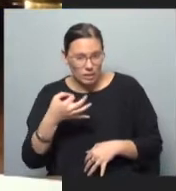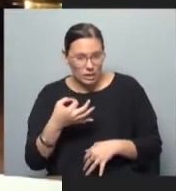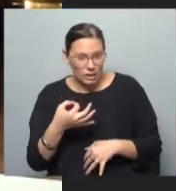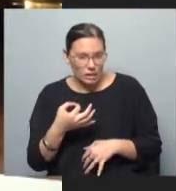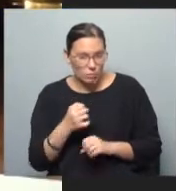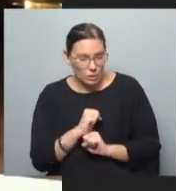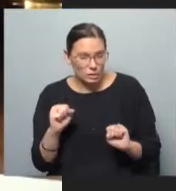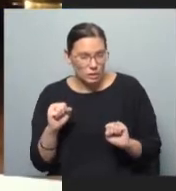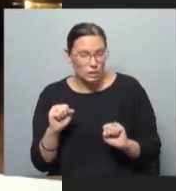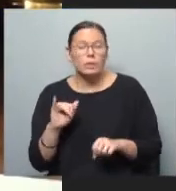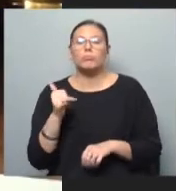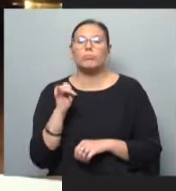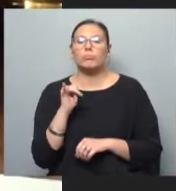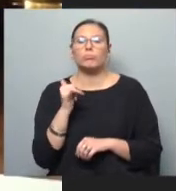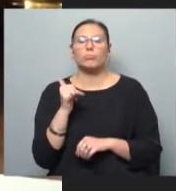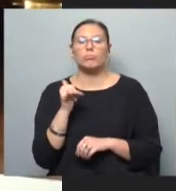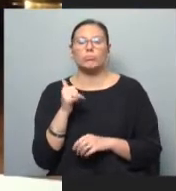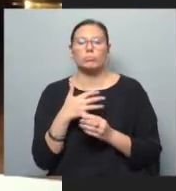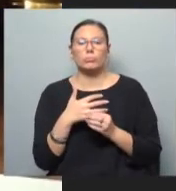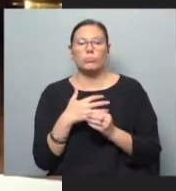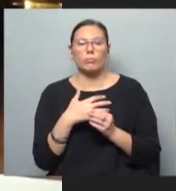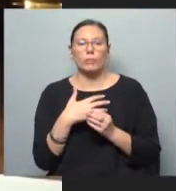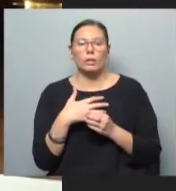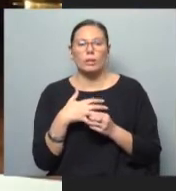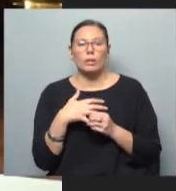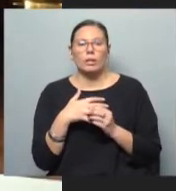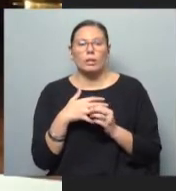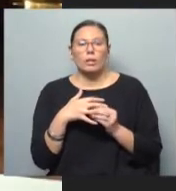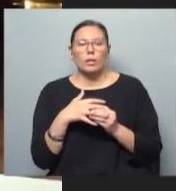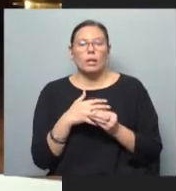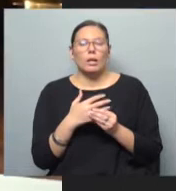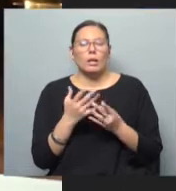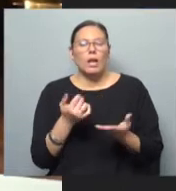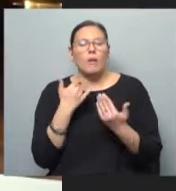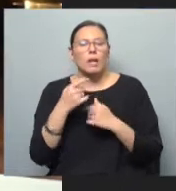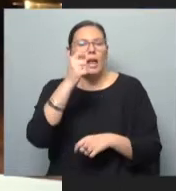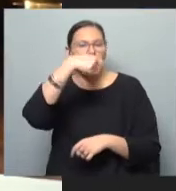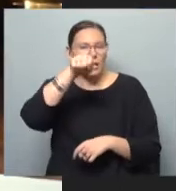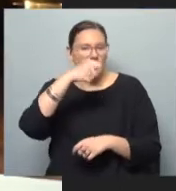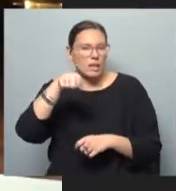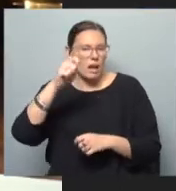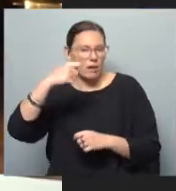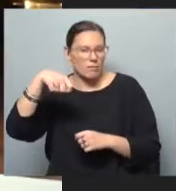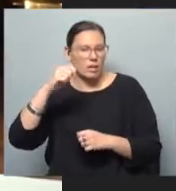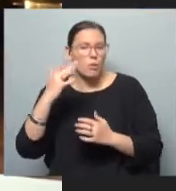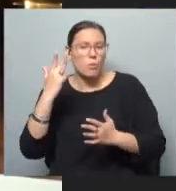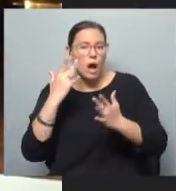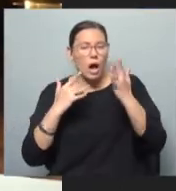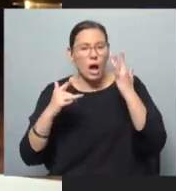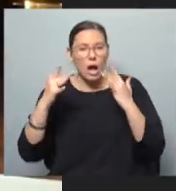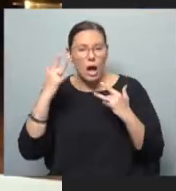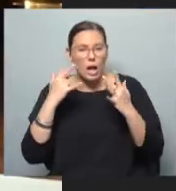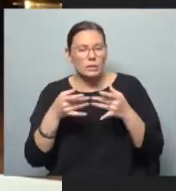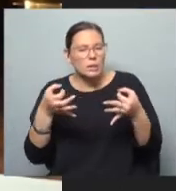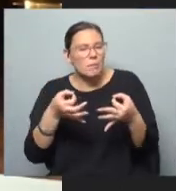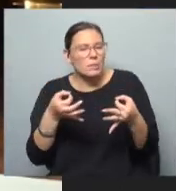particular? Así es, así es. Porque quería hablar un poquito de la caligrafía, porque, bueno, es como un arte, es una rama del arte como muy